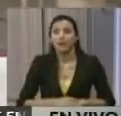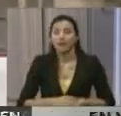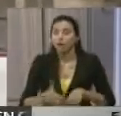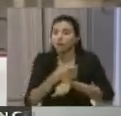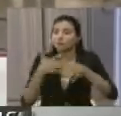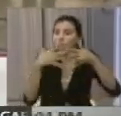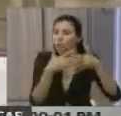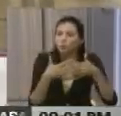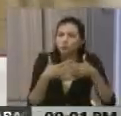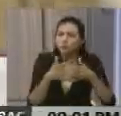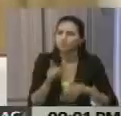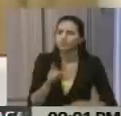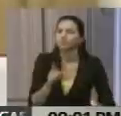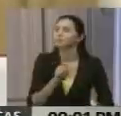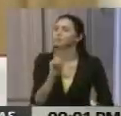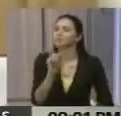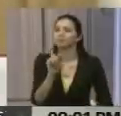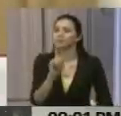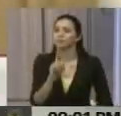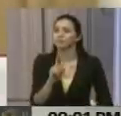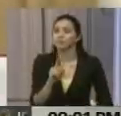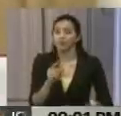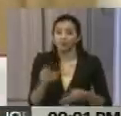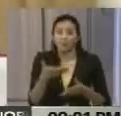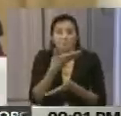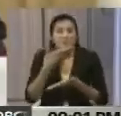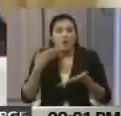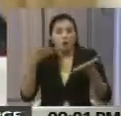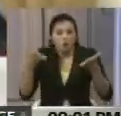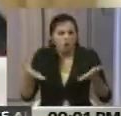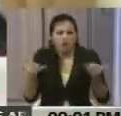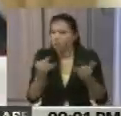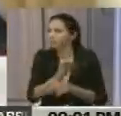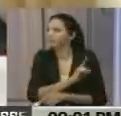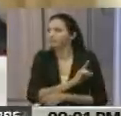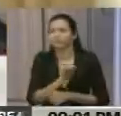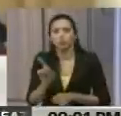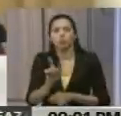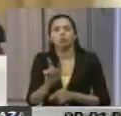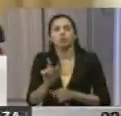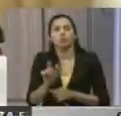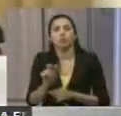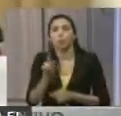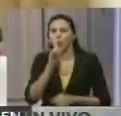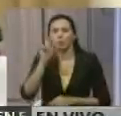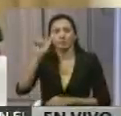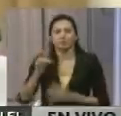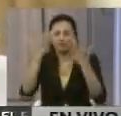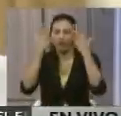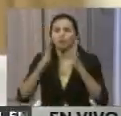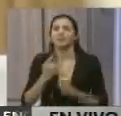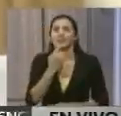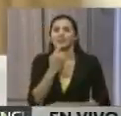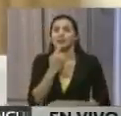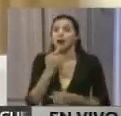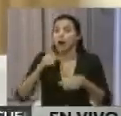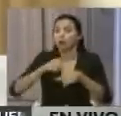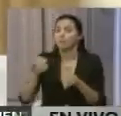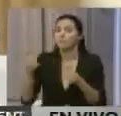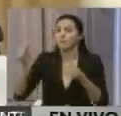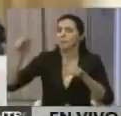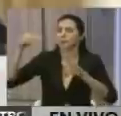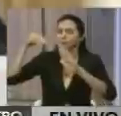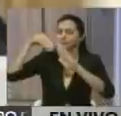imperialismo no está en su mejor momento. Hoy lo decía alguno de los intelectuales. Está en un momento de